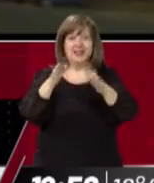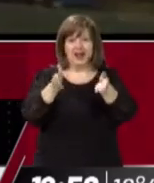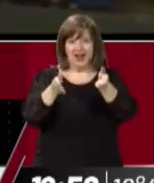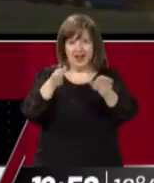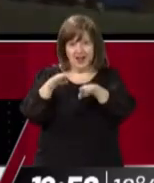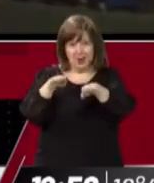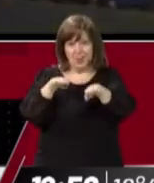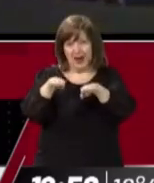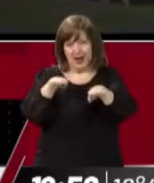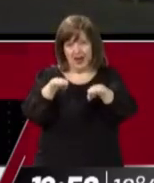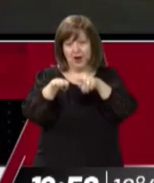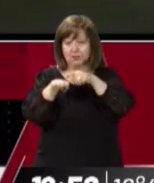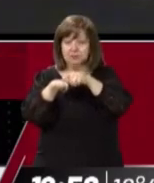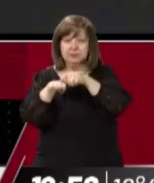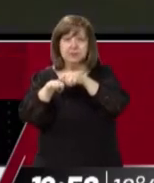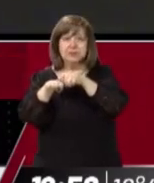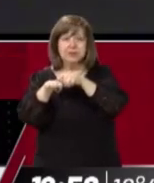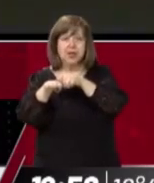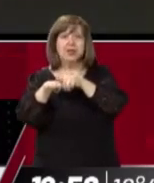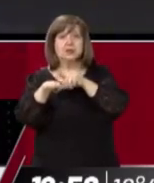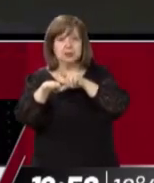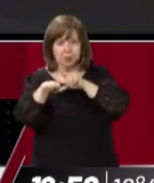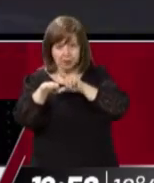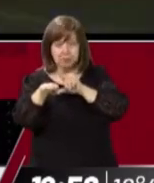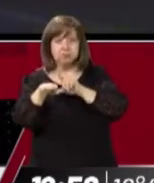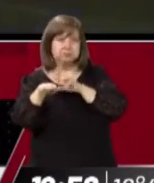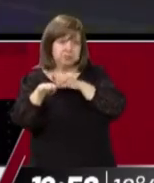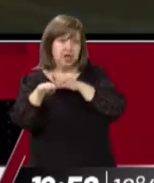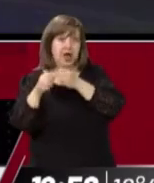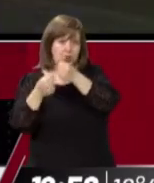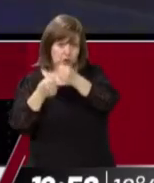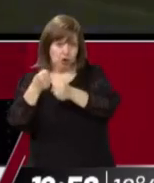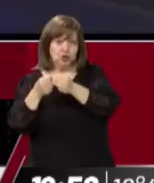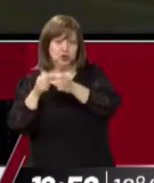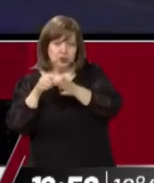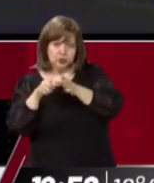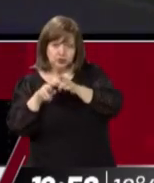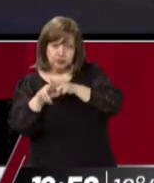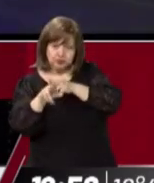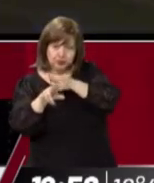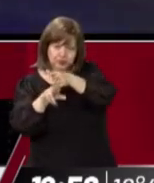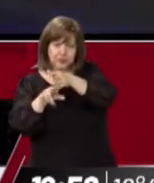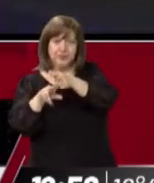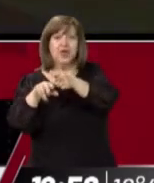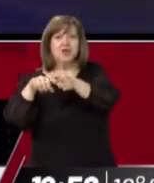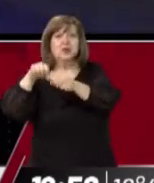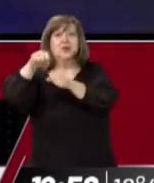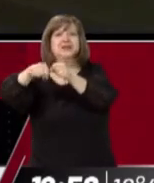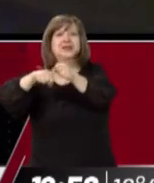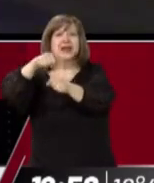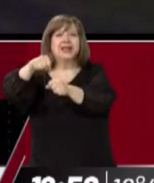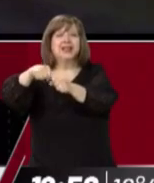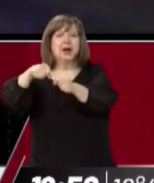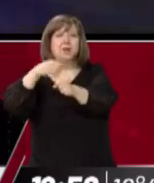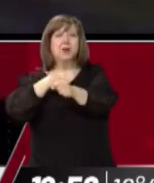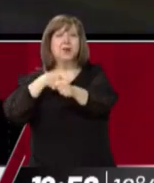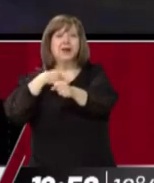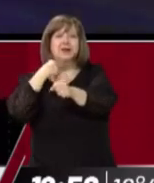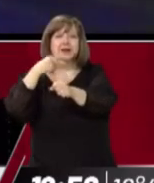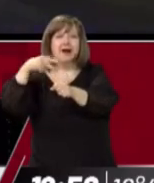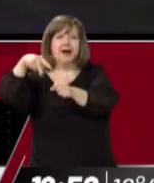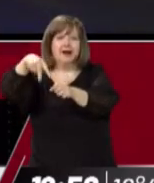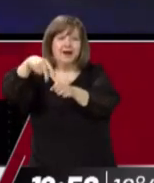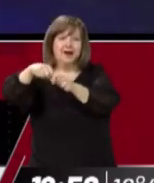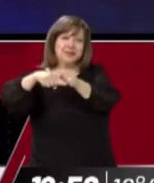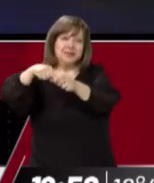ciudad, entiendo que la gente también viene rápido. Sí, se dan distintas situaciones, pero bueno, lógicamente eso se determinará. Es un